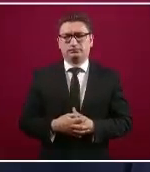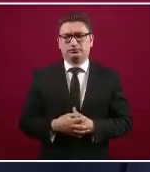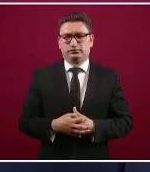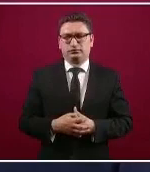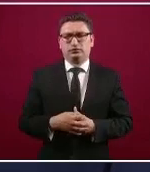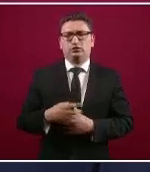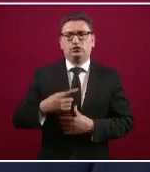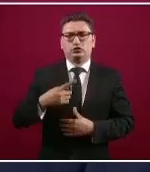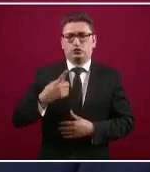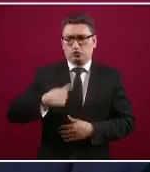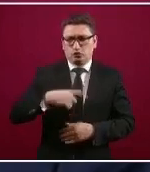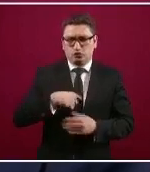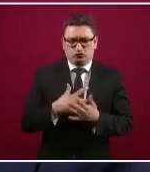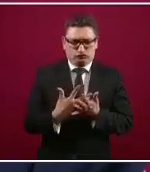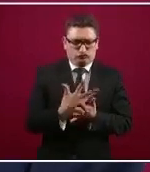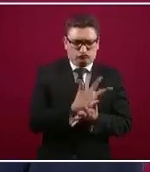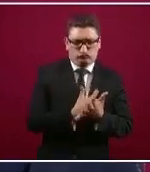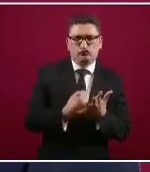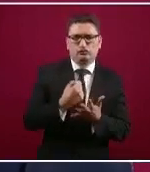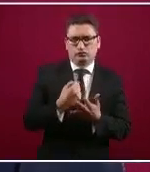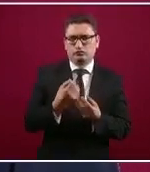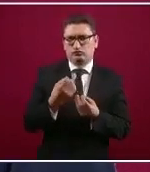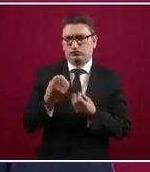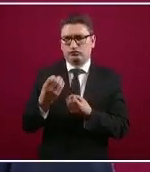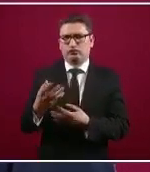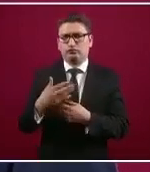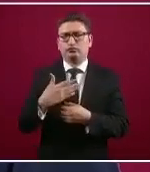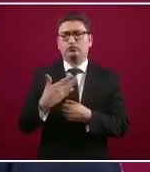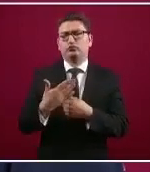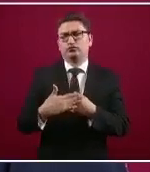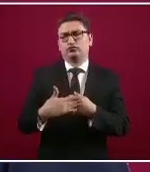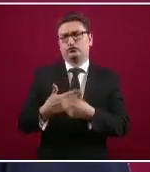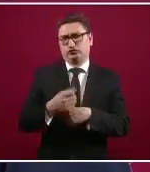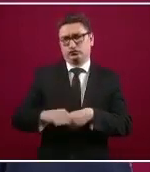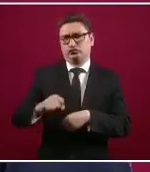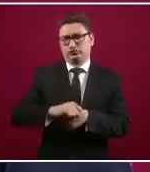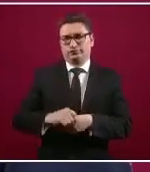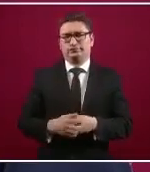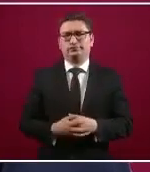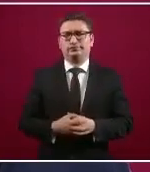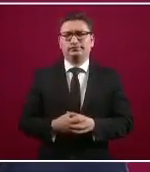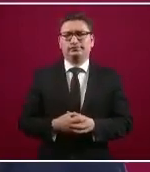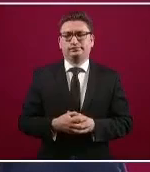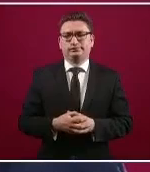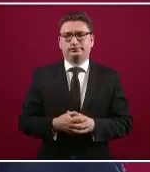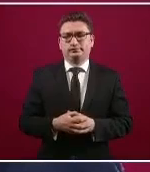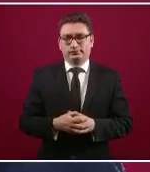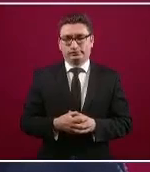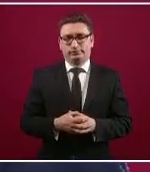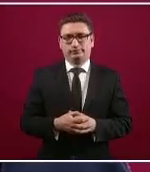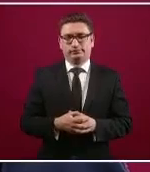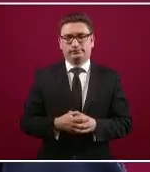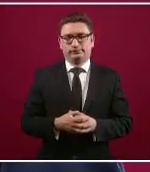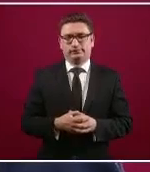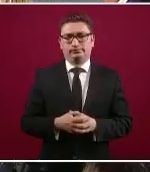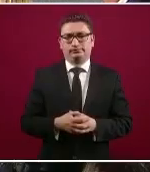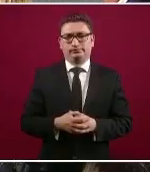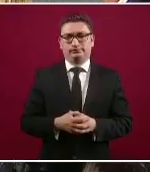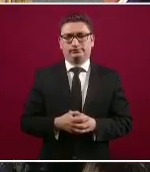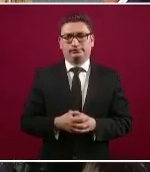queremos entregar este dinero la semana próxima. Entonces, por ese